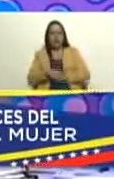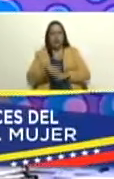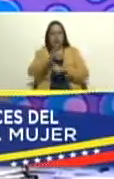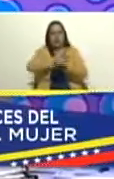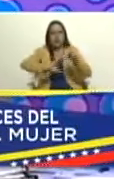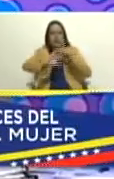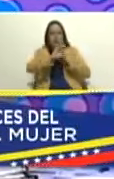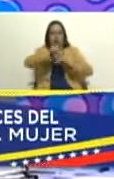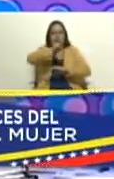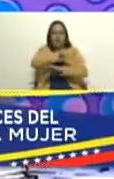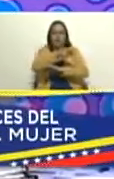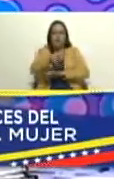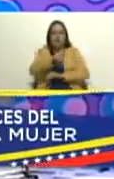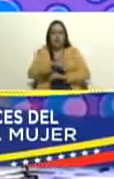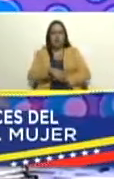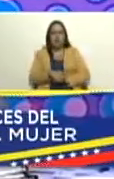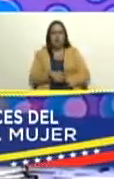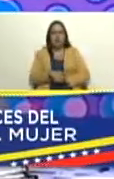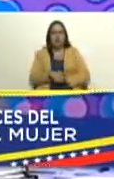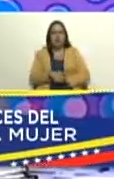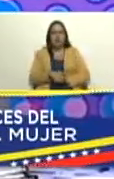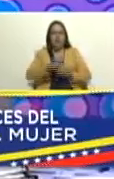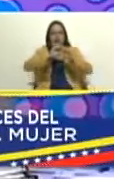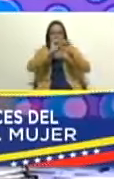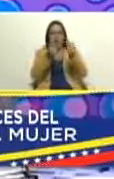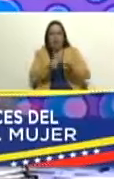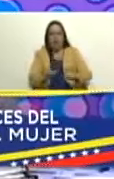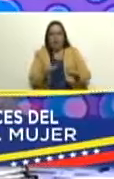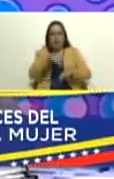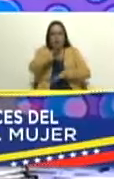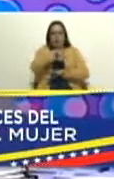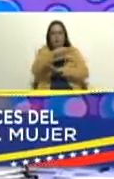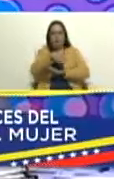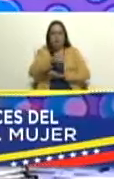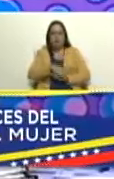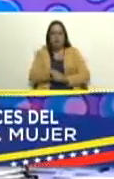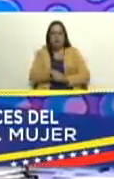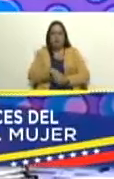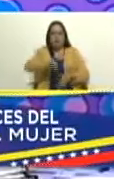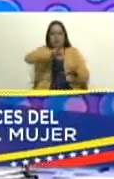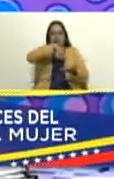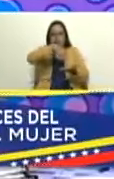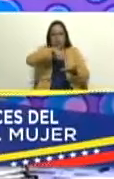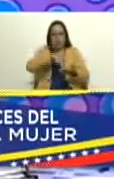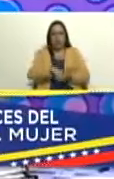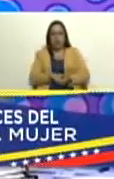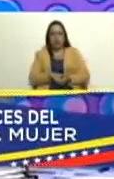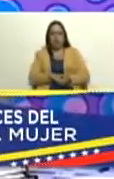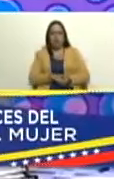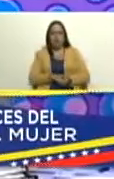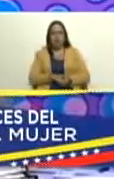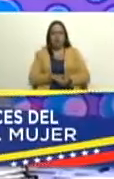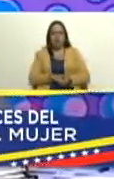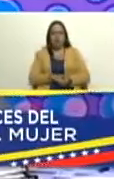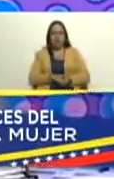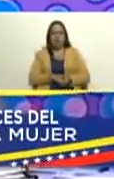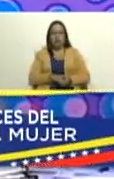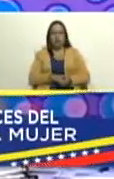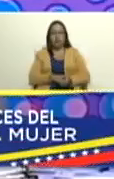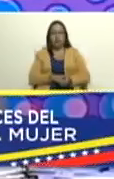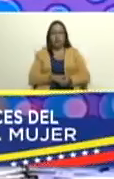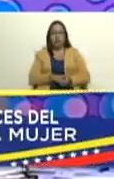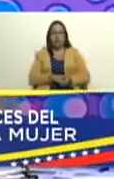la poesía, el arte, la música, la danza, el baile,